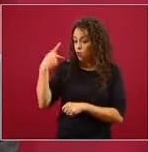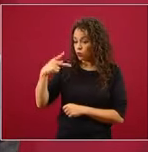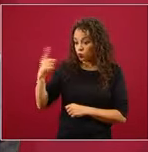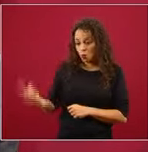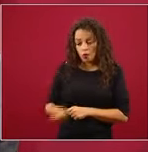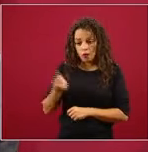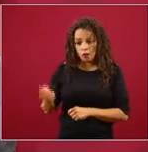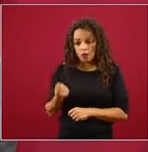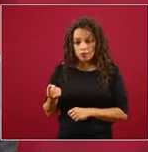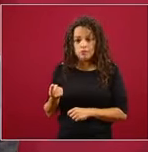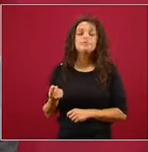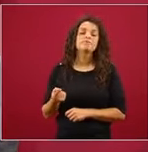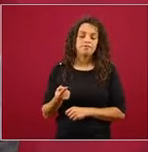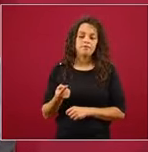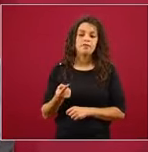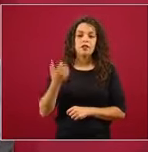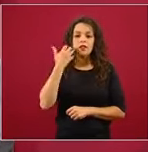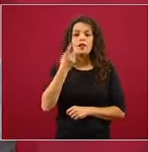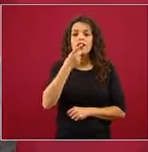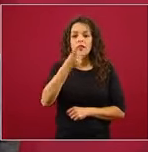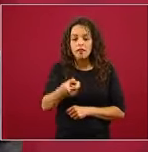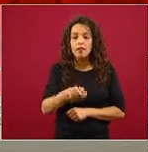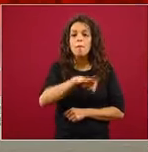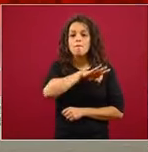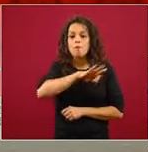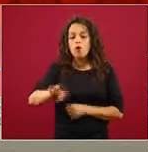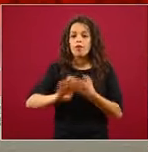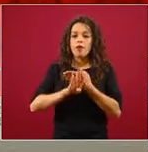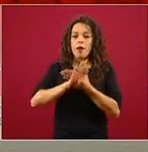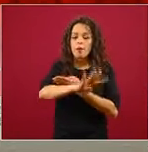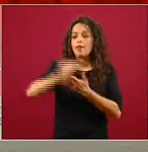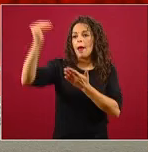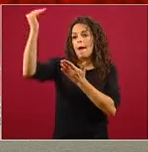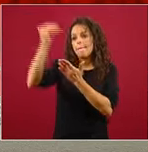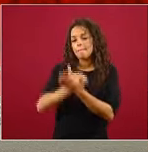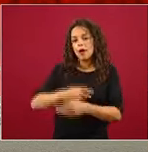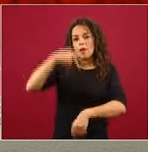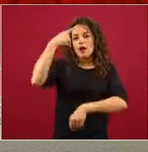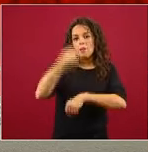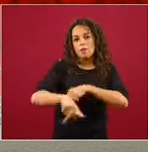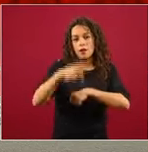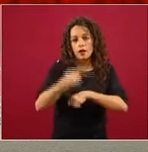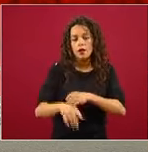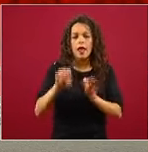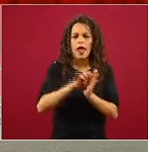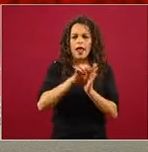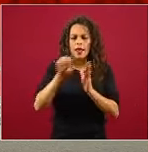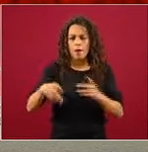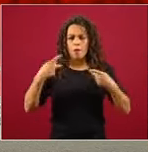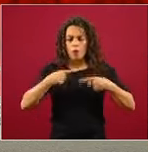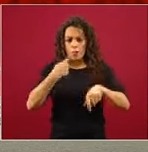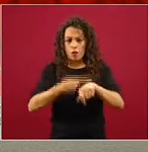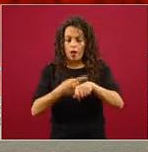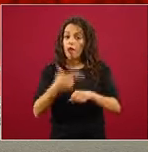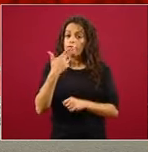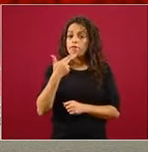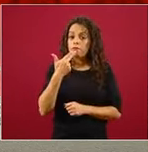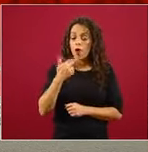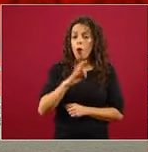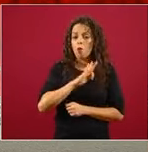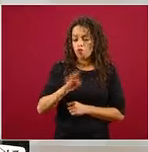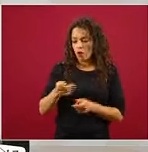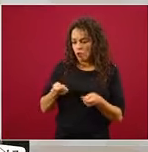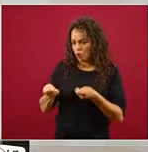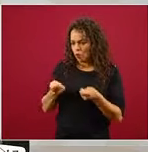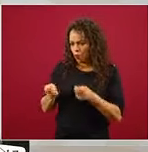que haya menor probabilidad de complicaciones. Una persona con diabetes que mantiene un buen control metabólico, una persona con